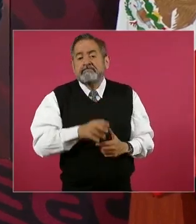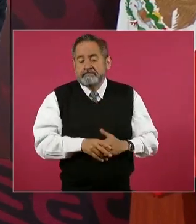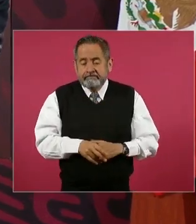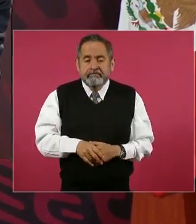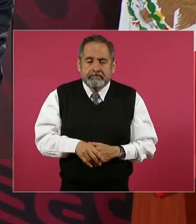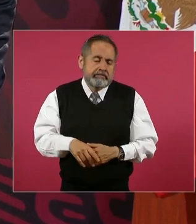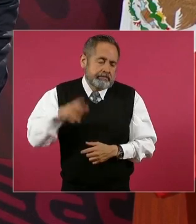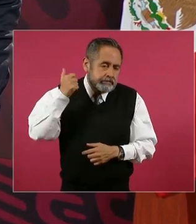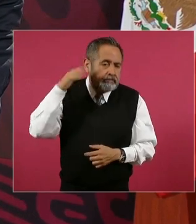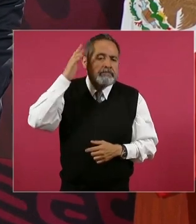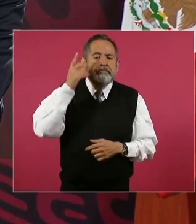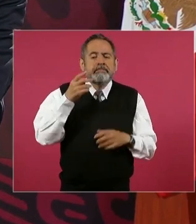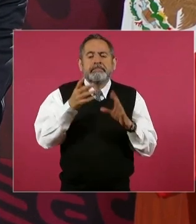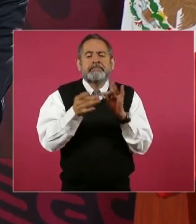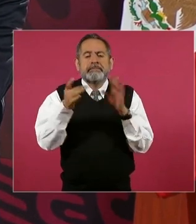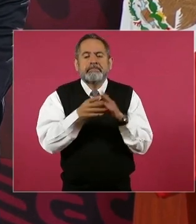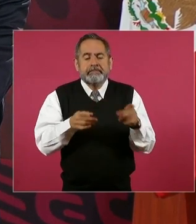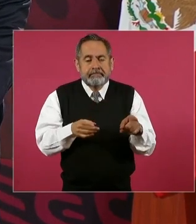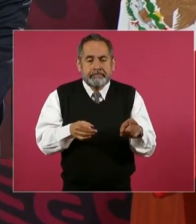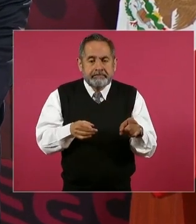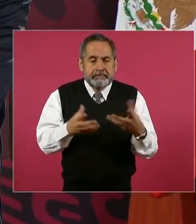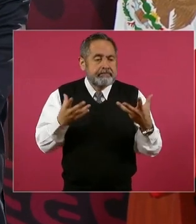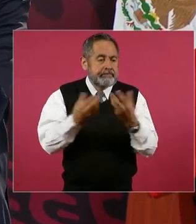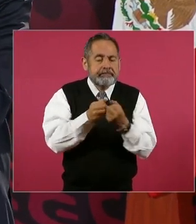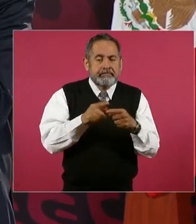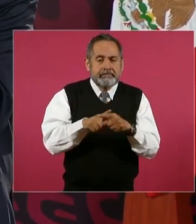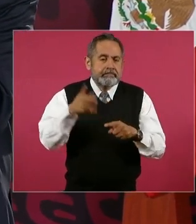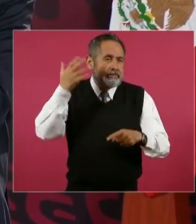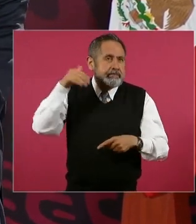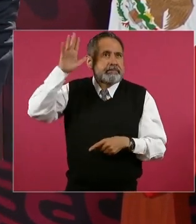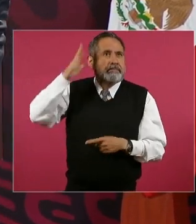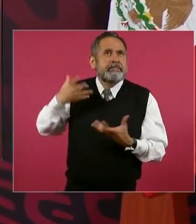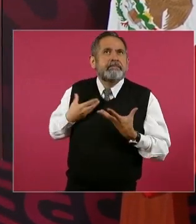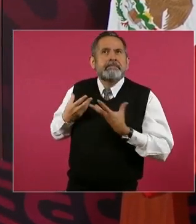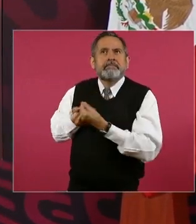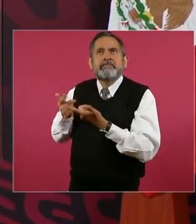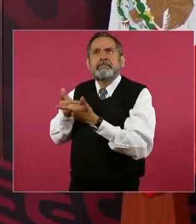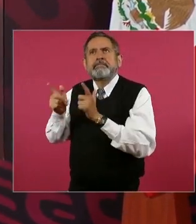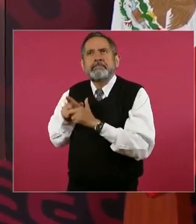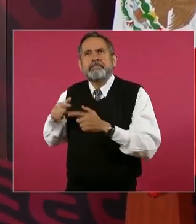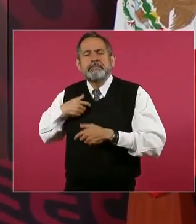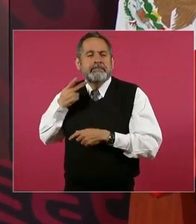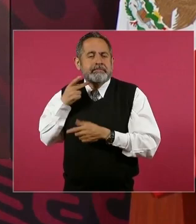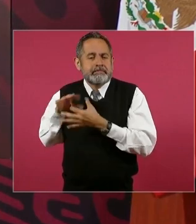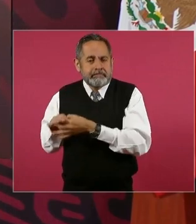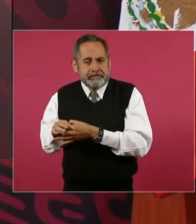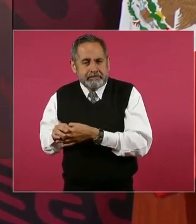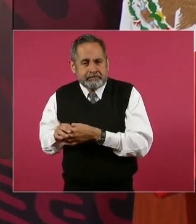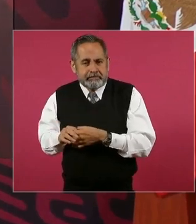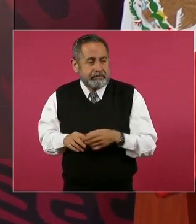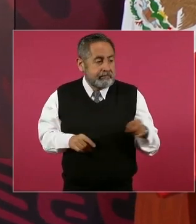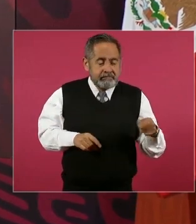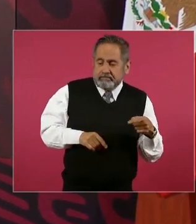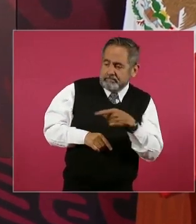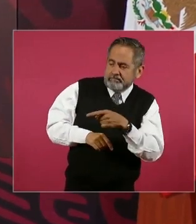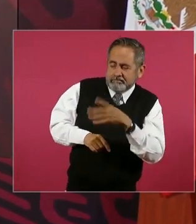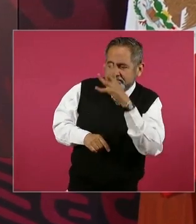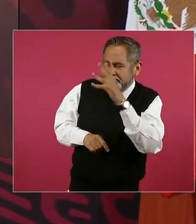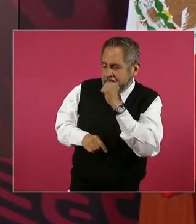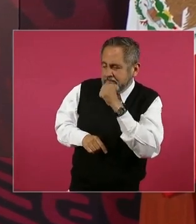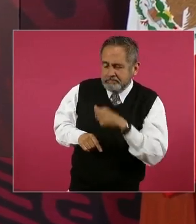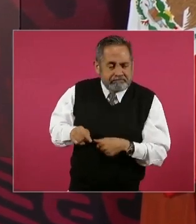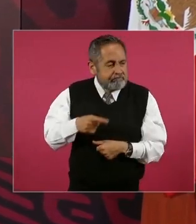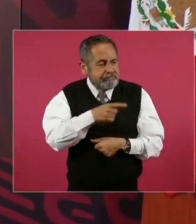En aquellos tiempos en el partido en que estábamos nosotros es que con ustedes no se